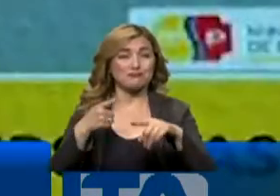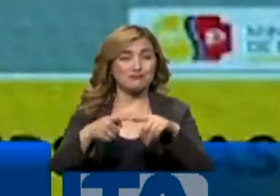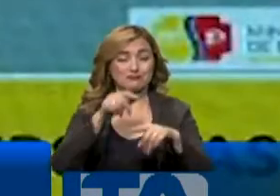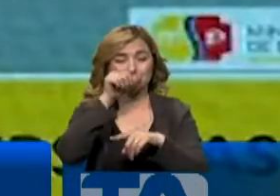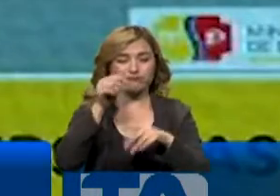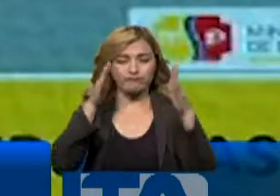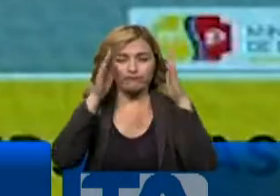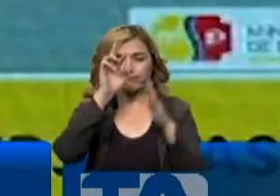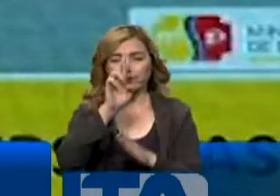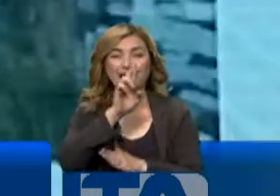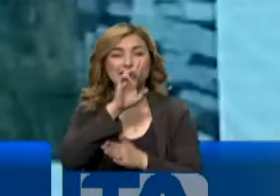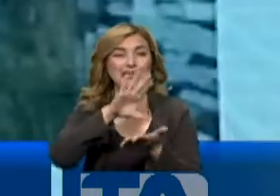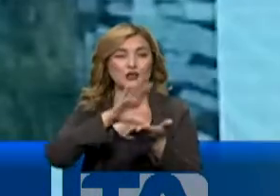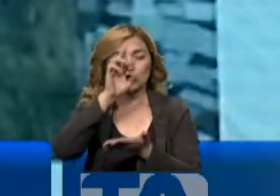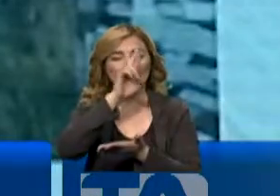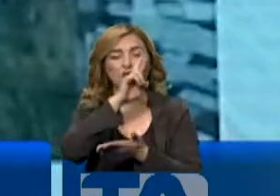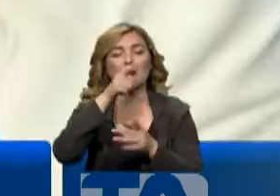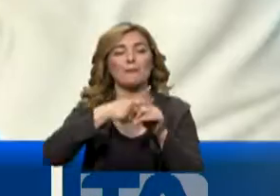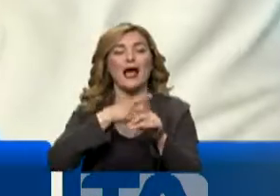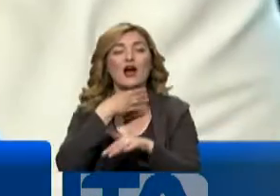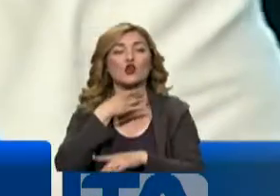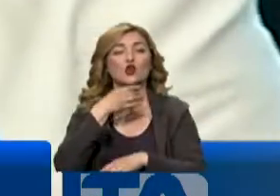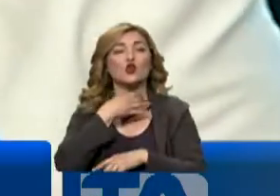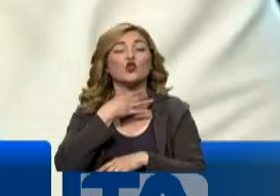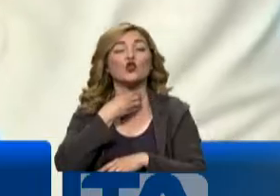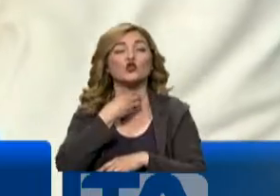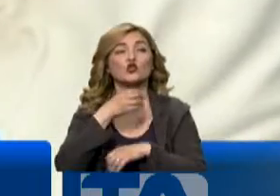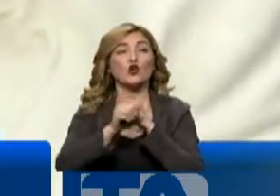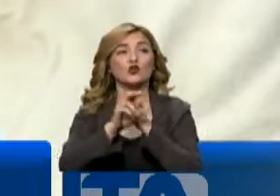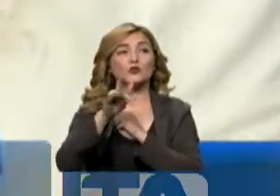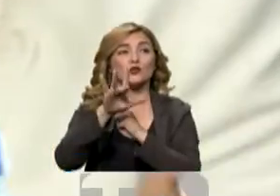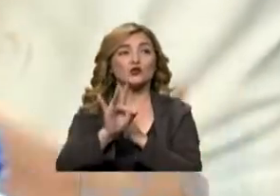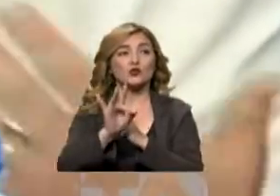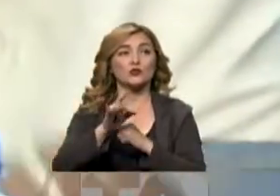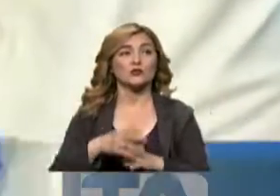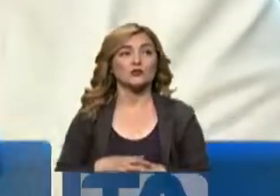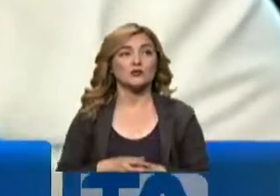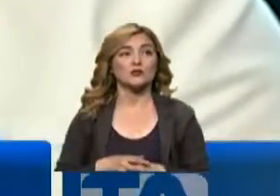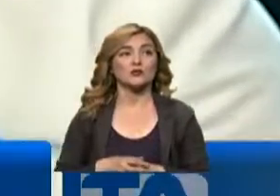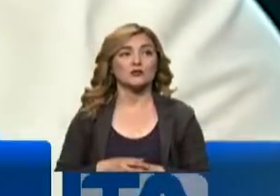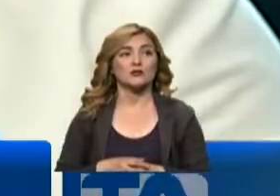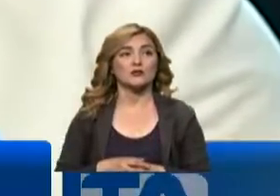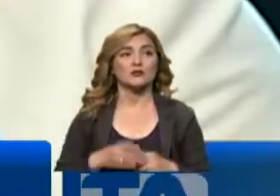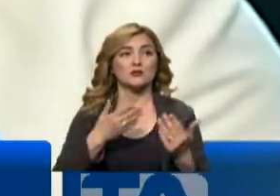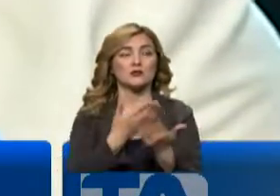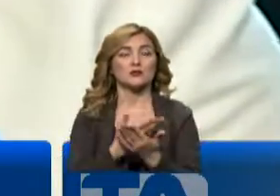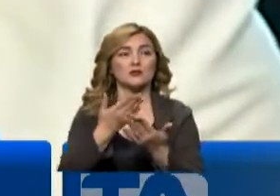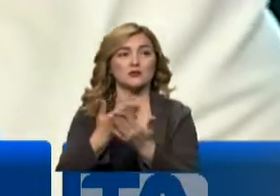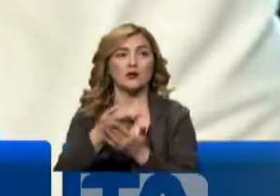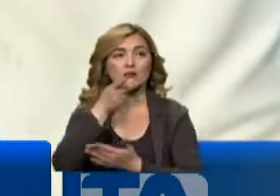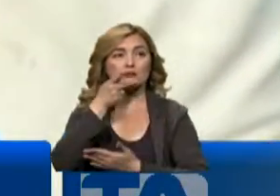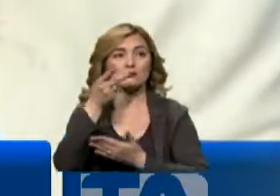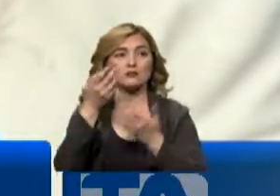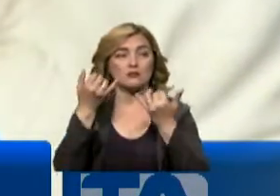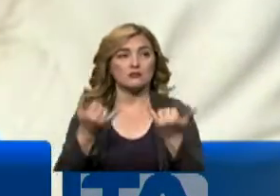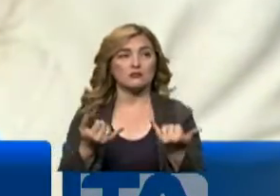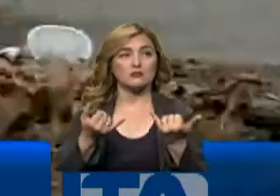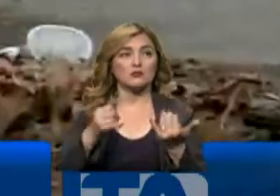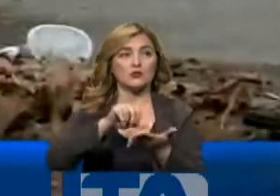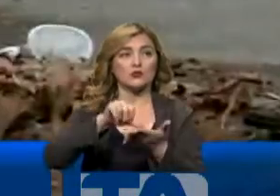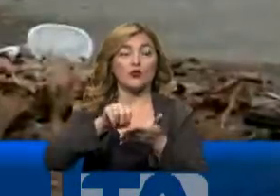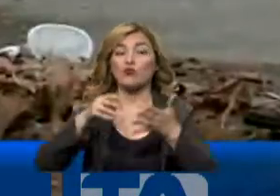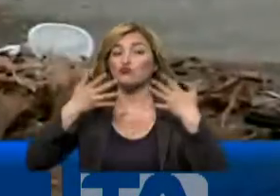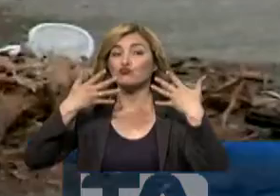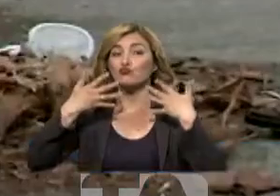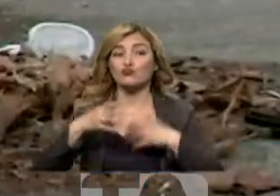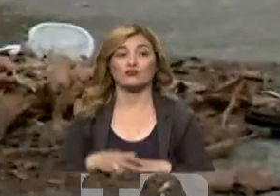drogas a partir de agosto del año 2018. Esto nos permitiría ampliar, casi que duplicar, la oferta actual pública que tenemos para la ciudad de Guayaquil.